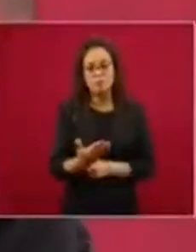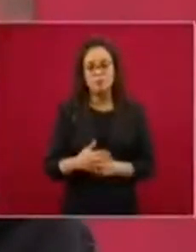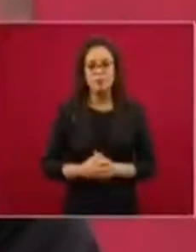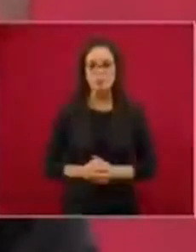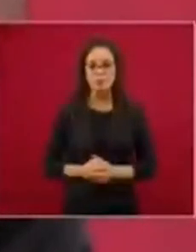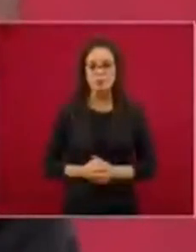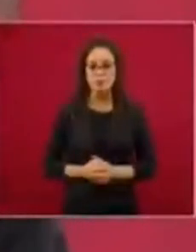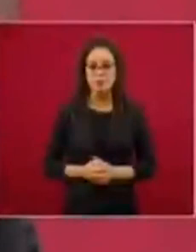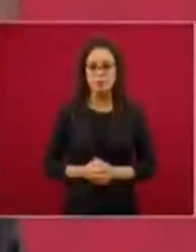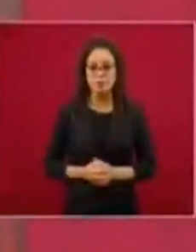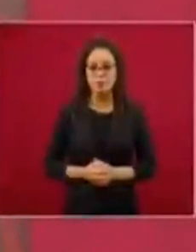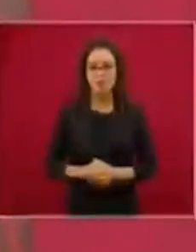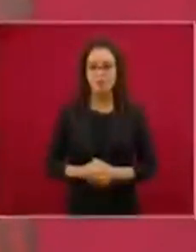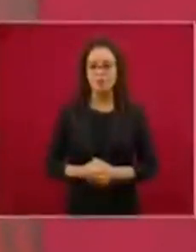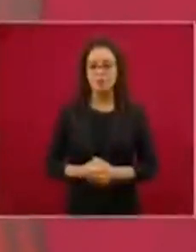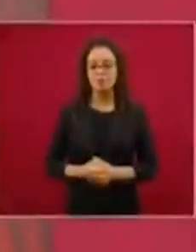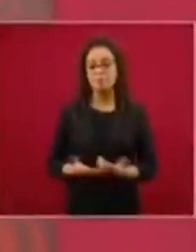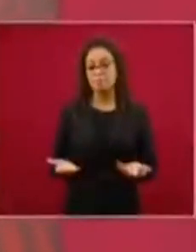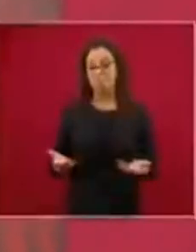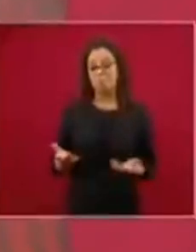Vivimos en una democracia,